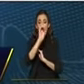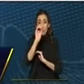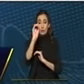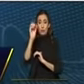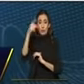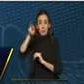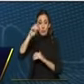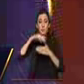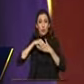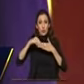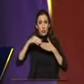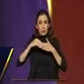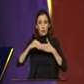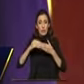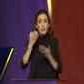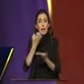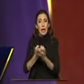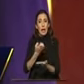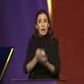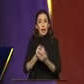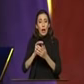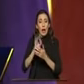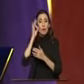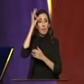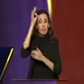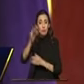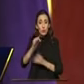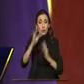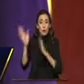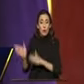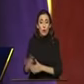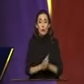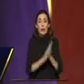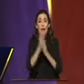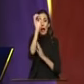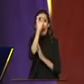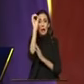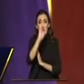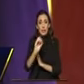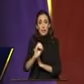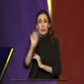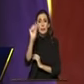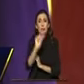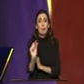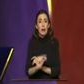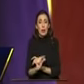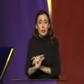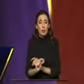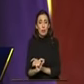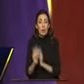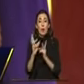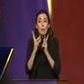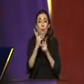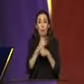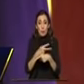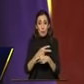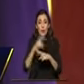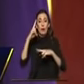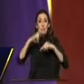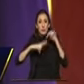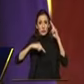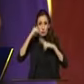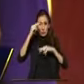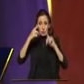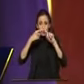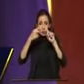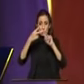dólares de financiamiento externo, a largo plazo y bajo interés, para infraestructura y fomento productivo, y para